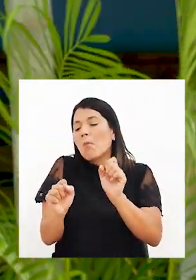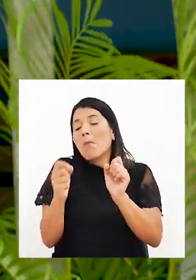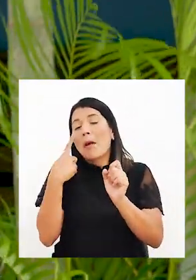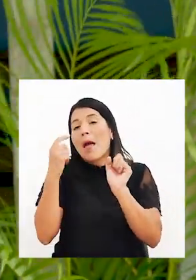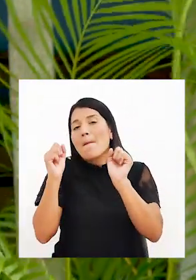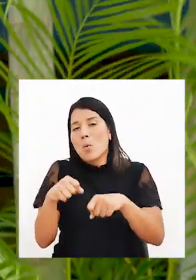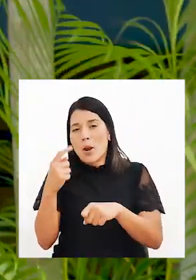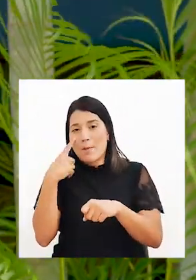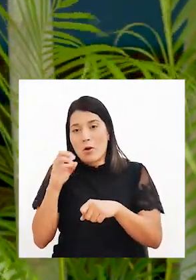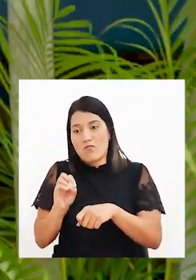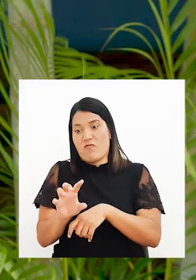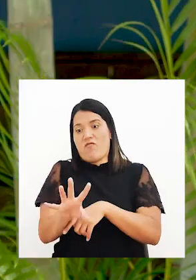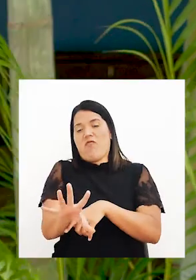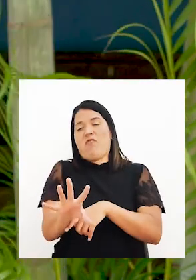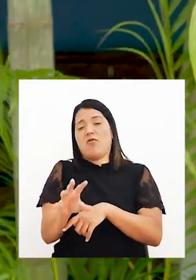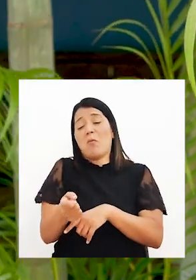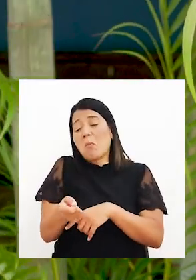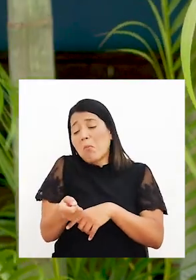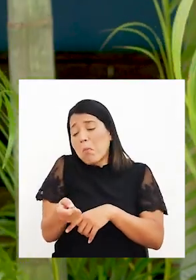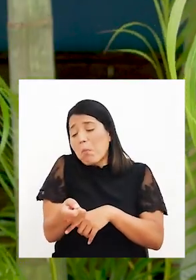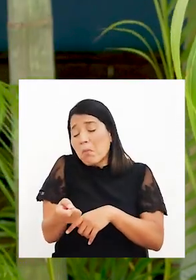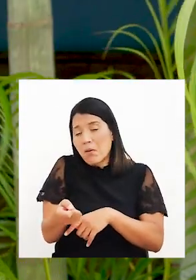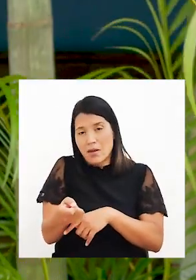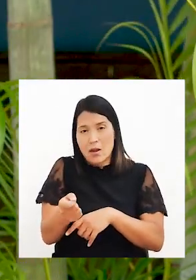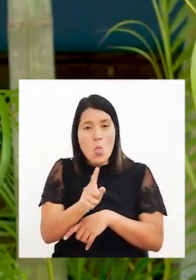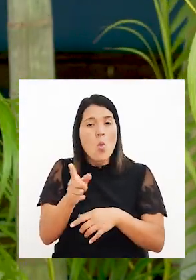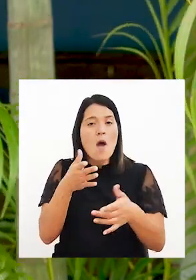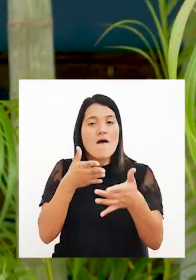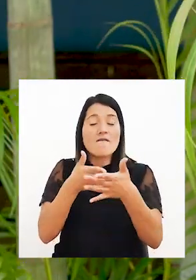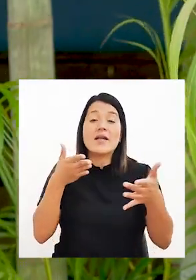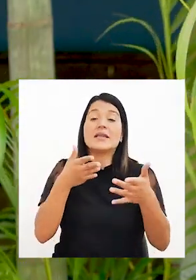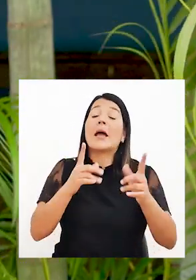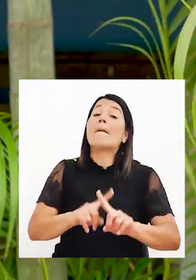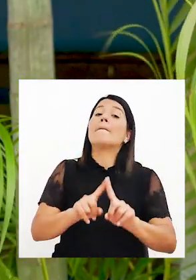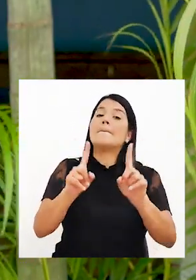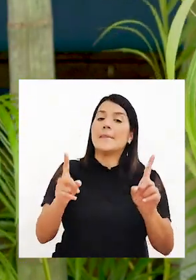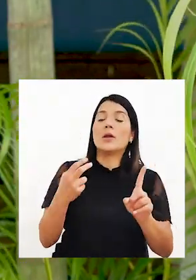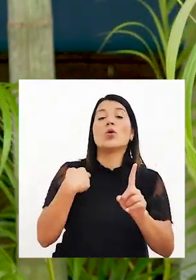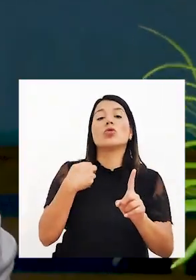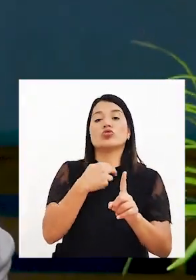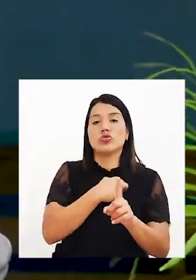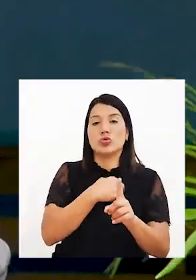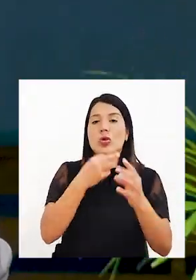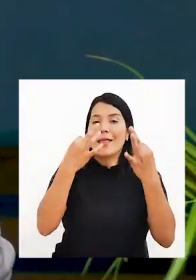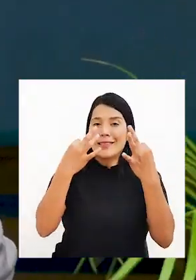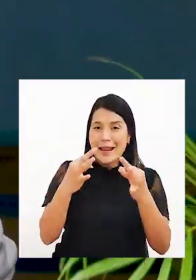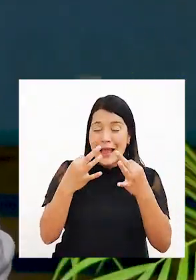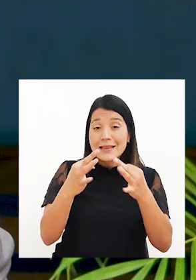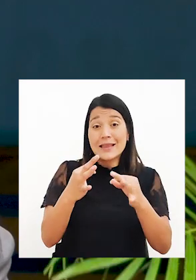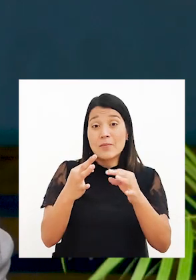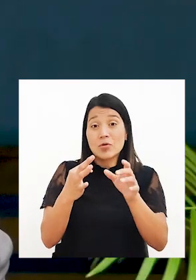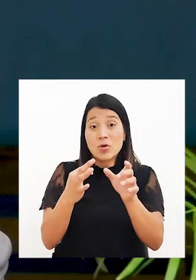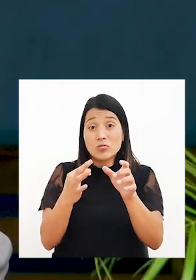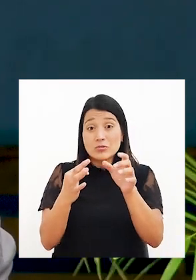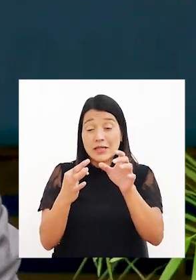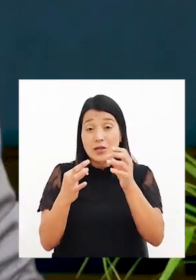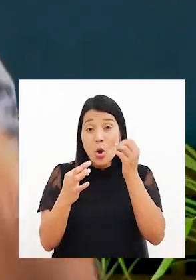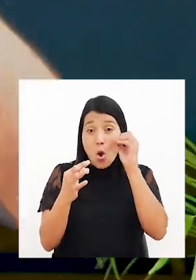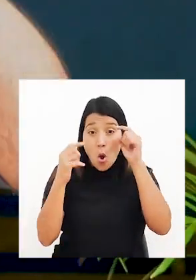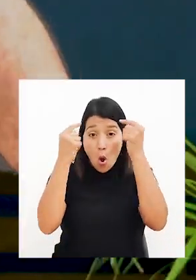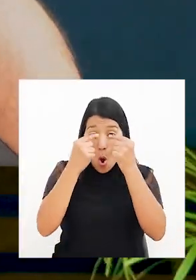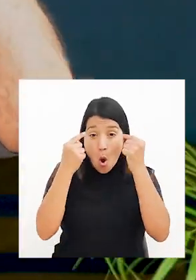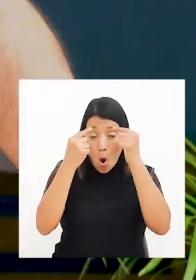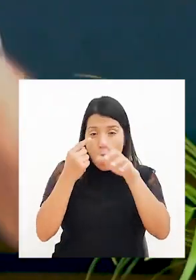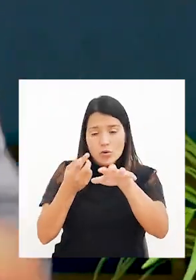caminar. Normalmente no es que no afecta, sino que usamos todo el tiempo por la parte de atrás sin enfocar lo que es la parte del frente, lo que